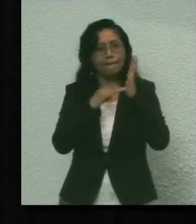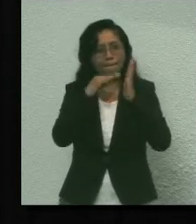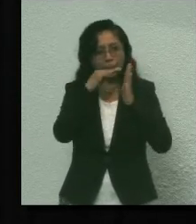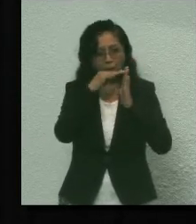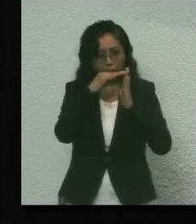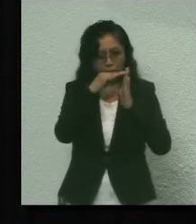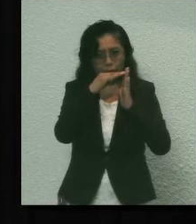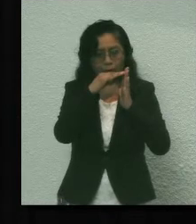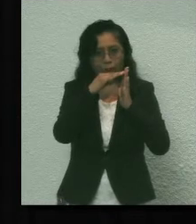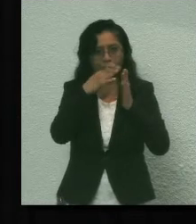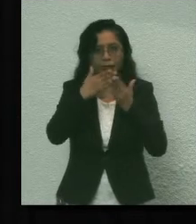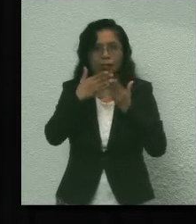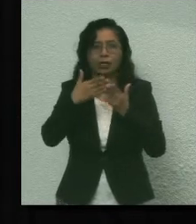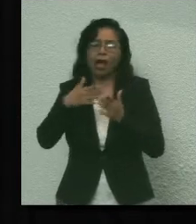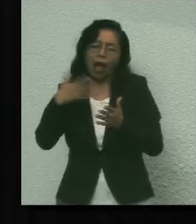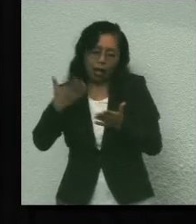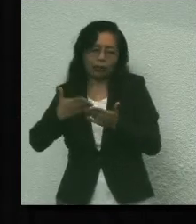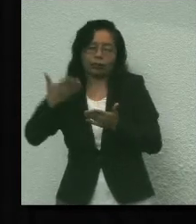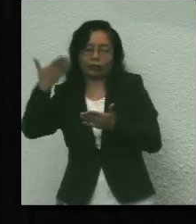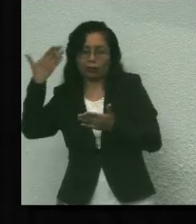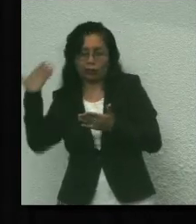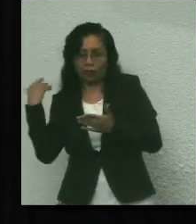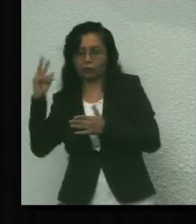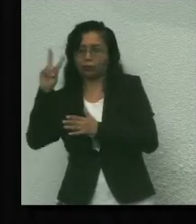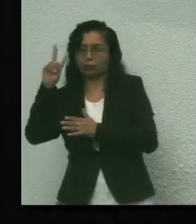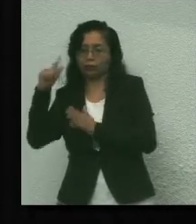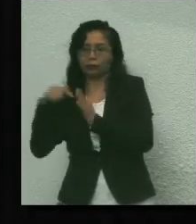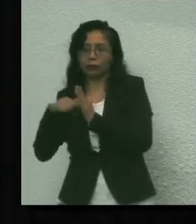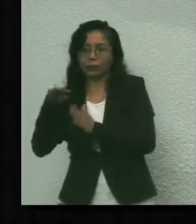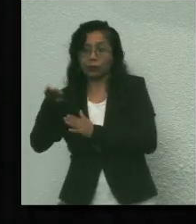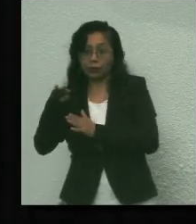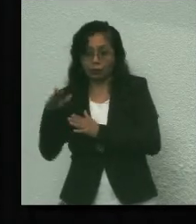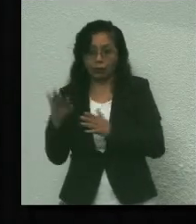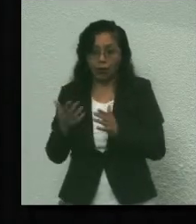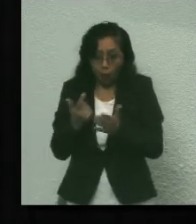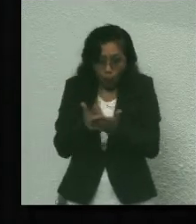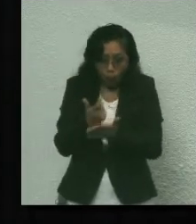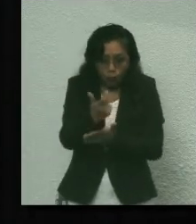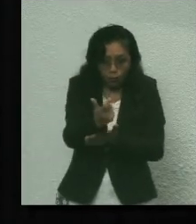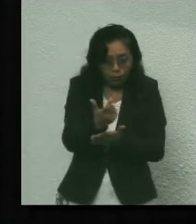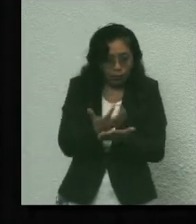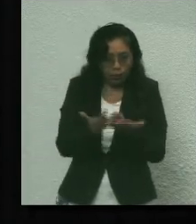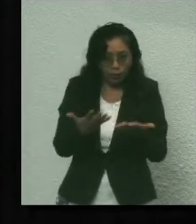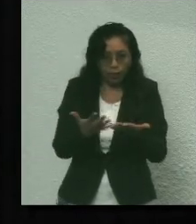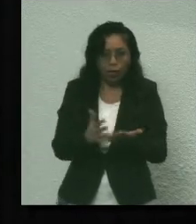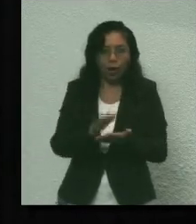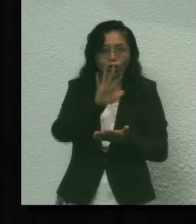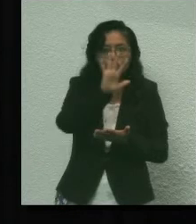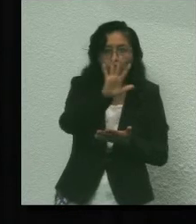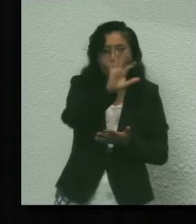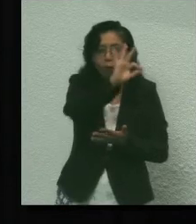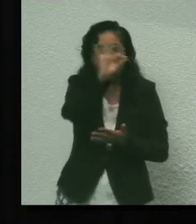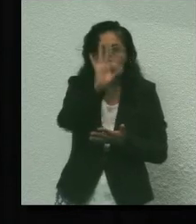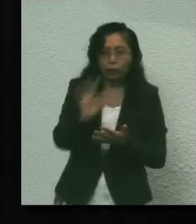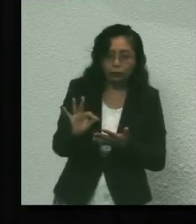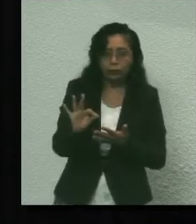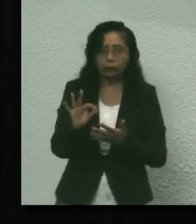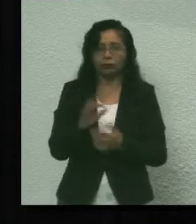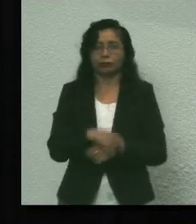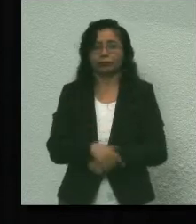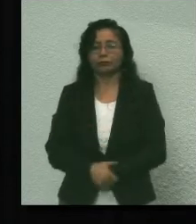al presupuesto 2019 es decir un incremento del 5.15 por